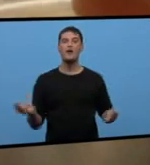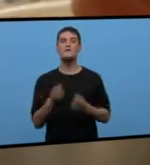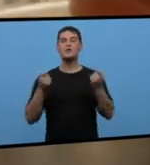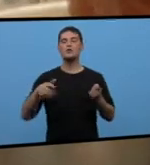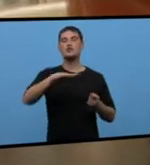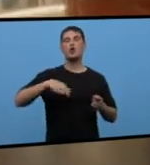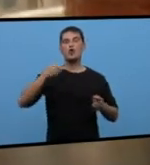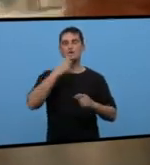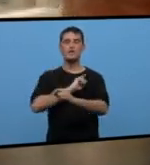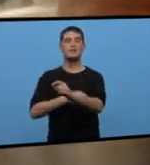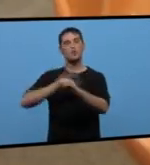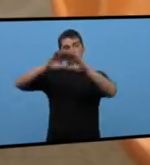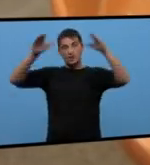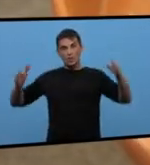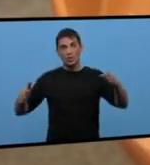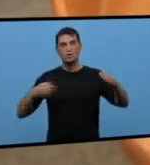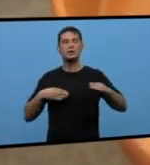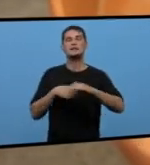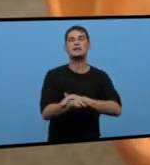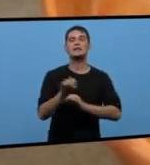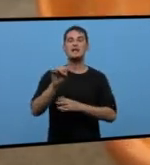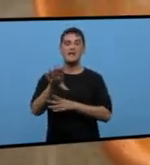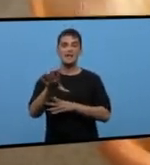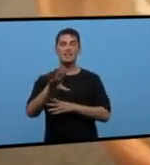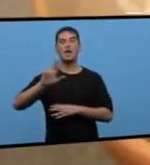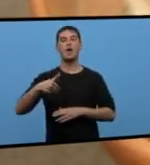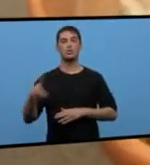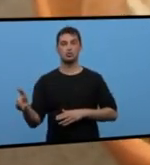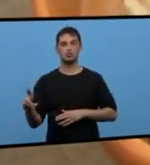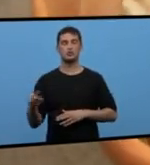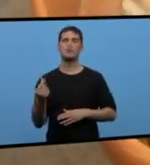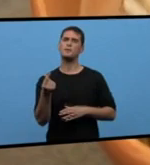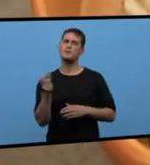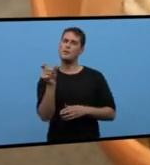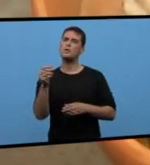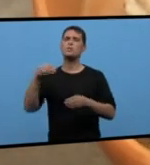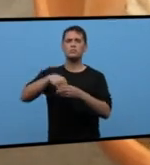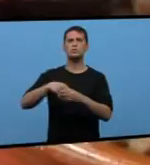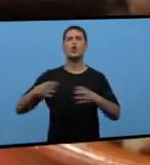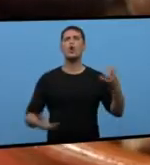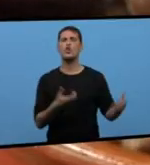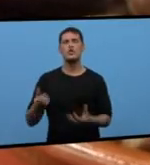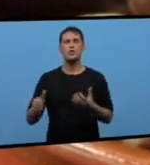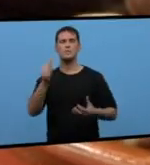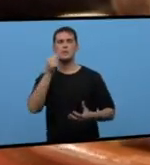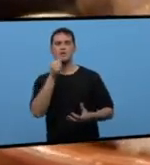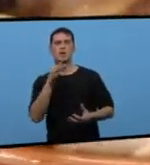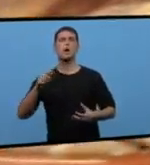no Polideportivo Municipal. A entrada será de 15 euros. O prezo inclui cocido completo con bebida, postre e café.